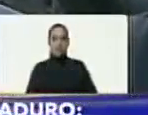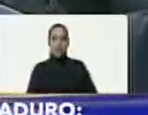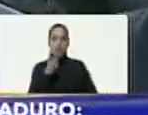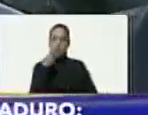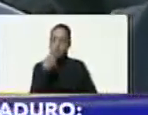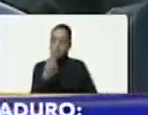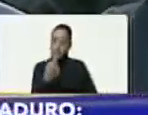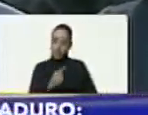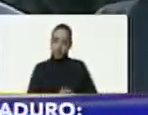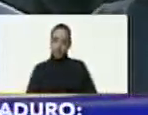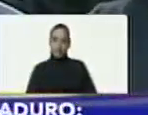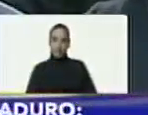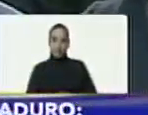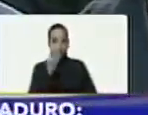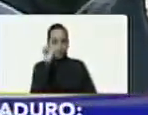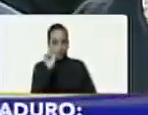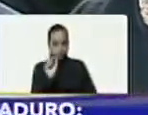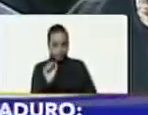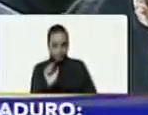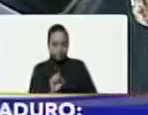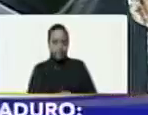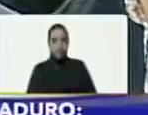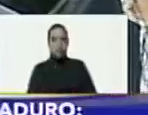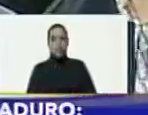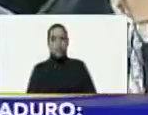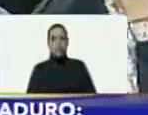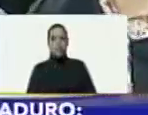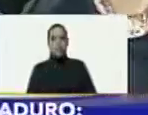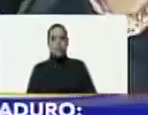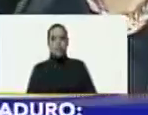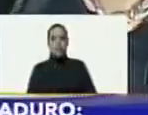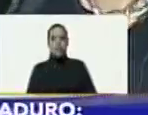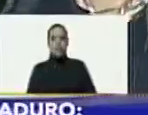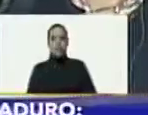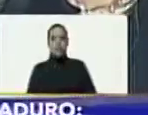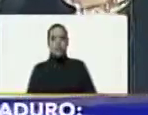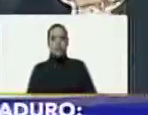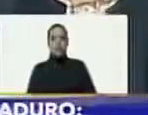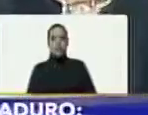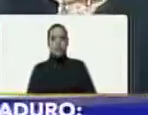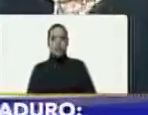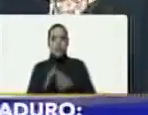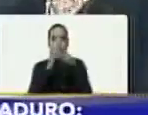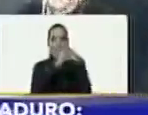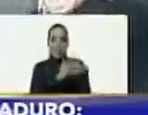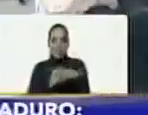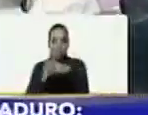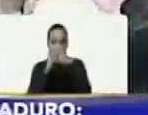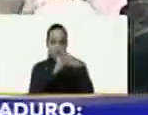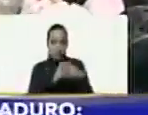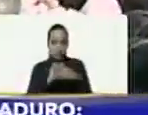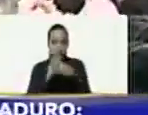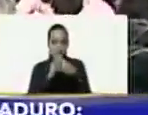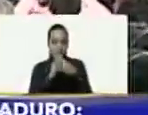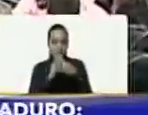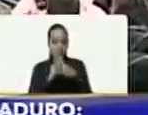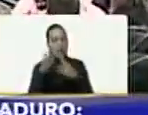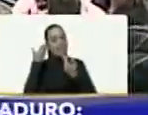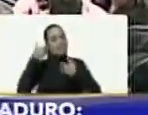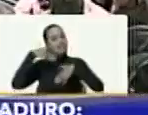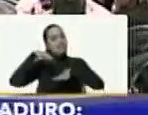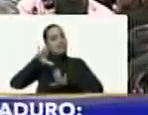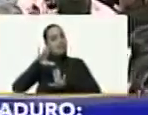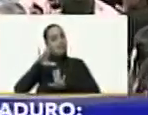siguiente, dos puntos para la traducción, los Estados Unidos de Norteamérica